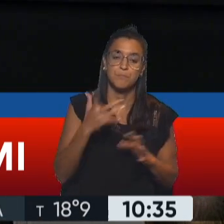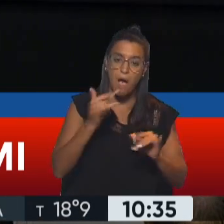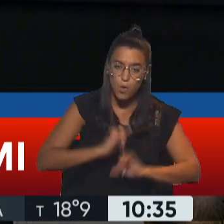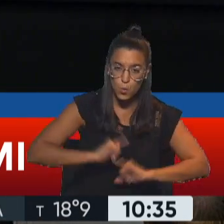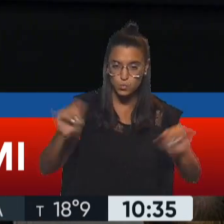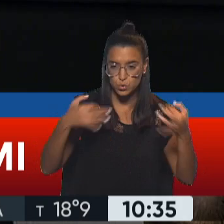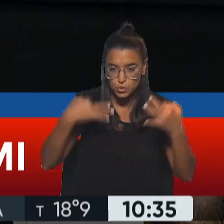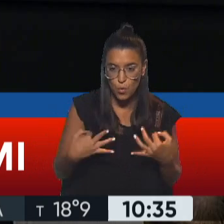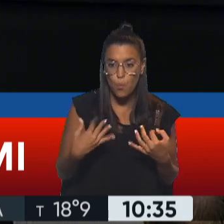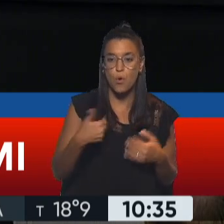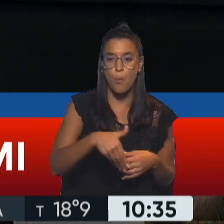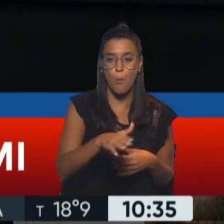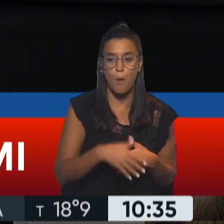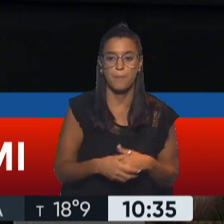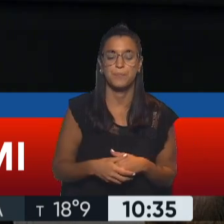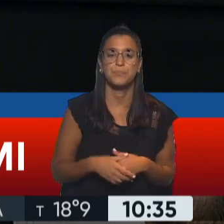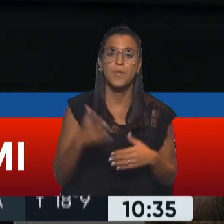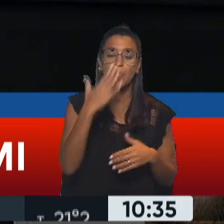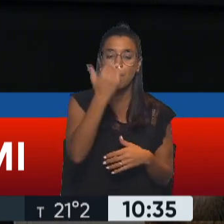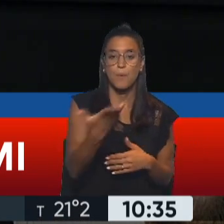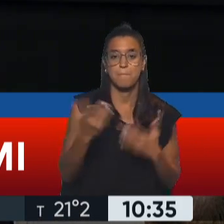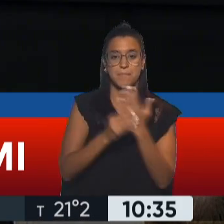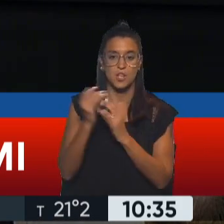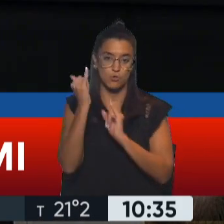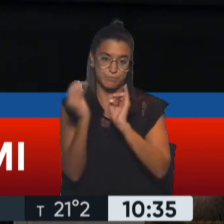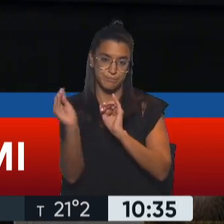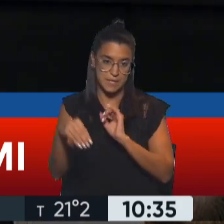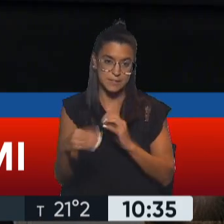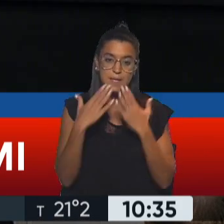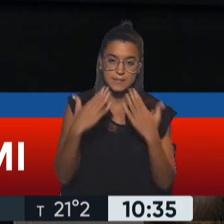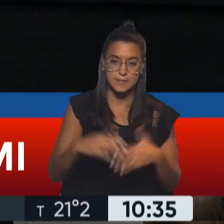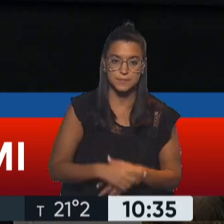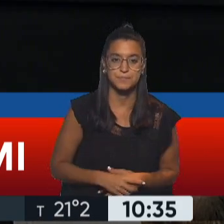anuncio que va a complementar luego el ministro. Gracias.